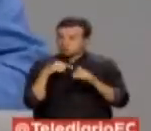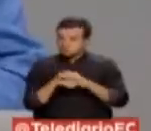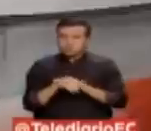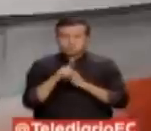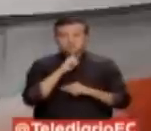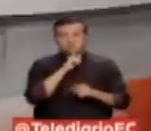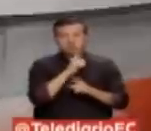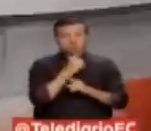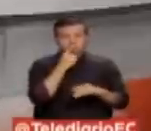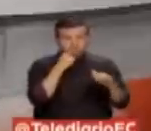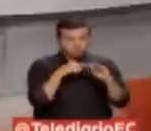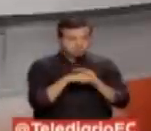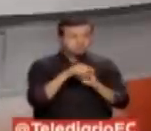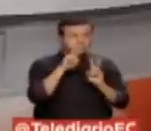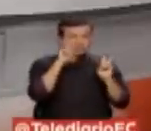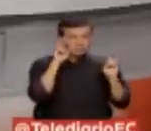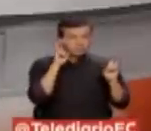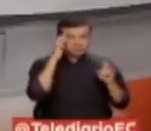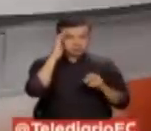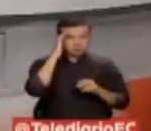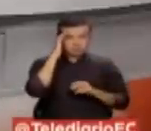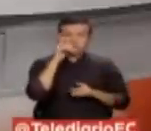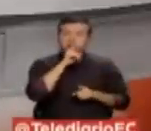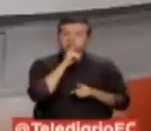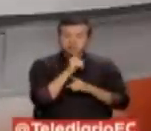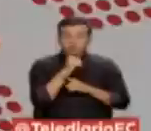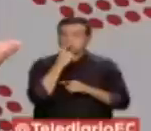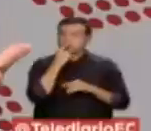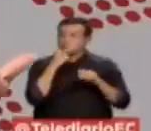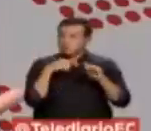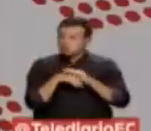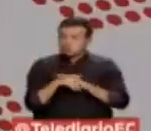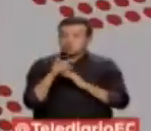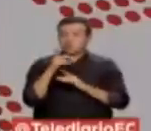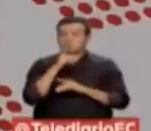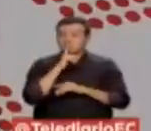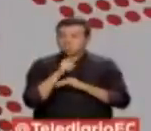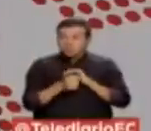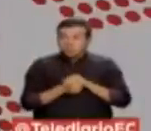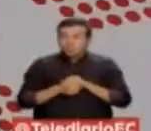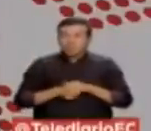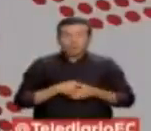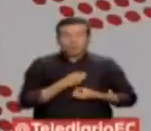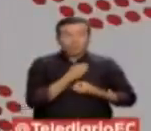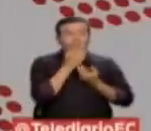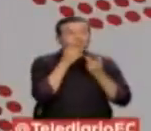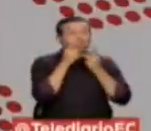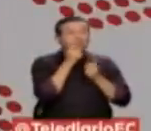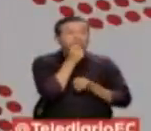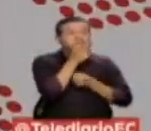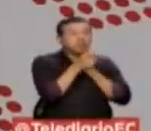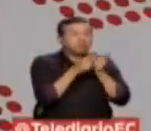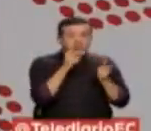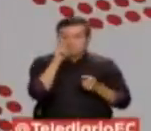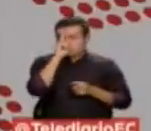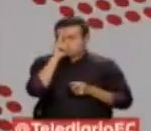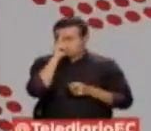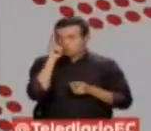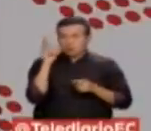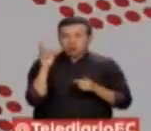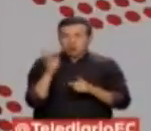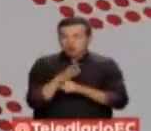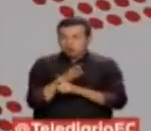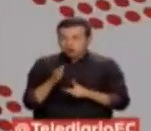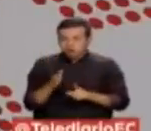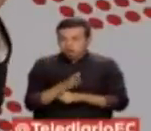Claro que sí me preocupa mucho el tema del espionaje me preocupa mucho el tema de las filtraciones me preocupa mucho la manipulación porque no